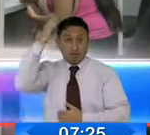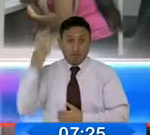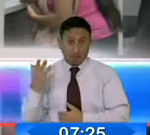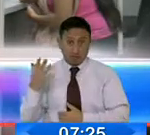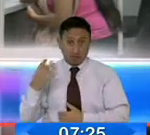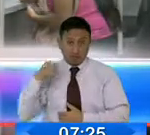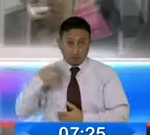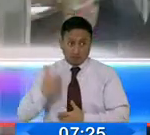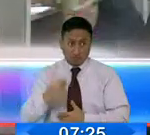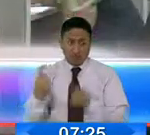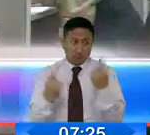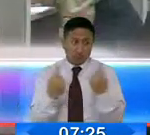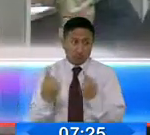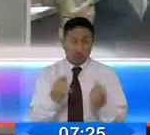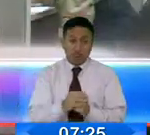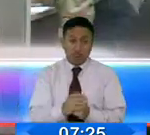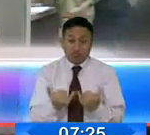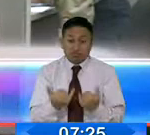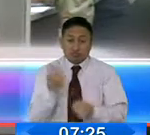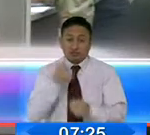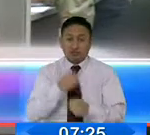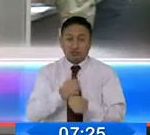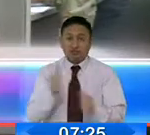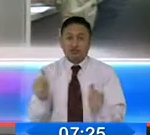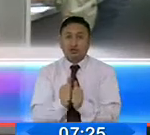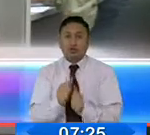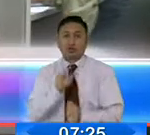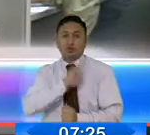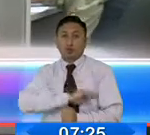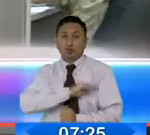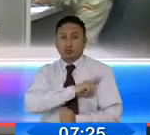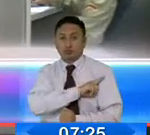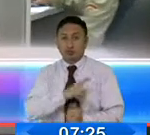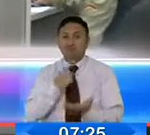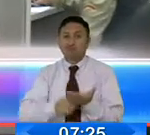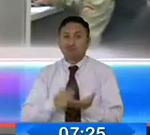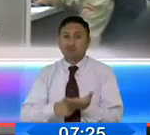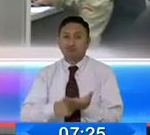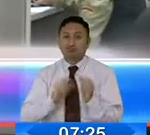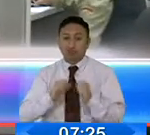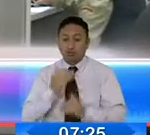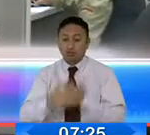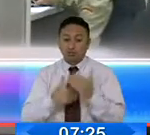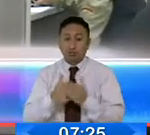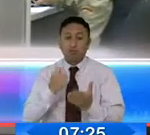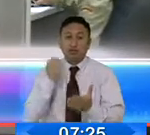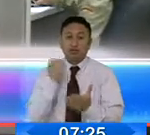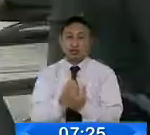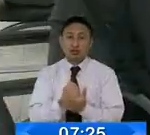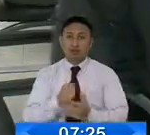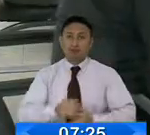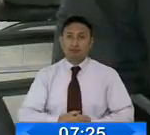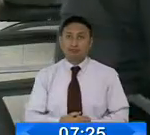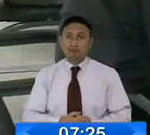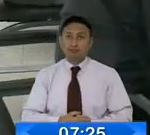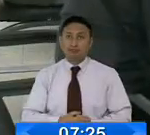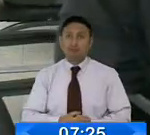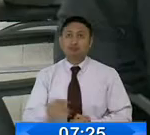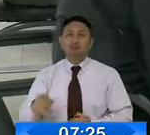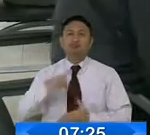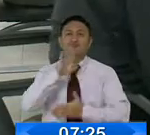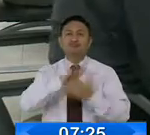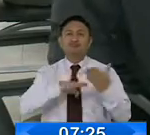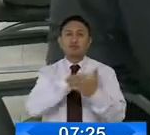estamos atendiendo. Pues ahora estamos trabajando con el municipio de Quito en mesas técnicas para poder habilitar el proceso de matriculación en Quito. Los horarios de atención